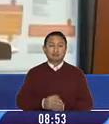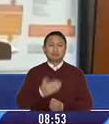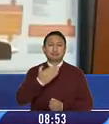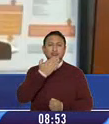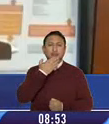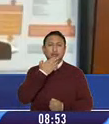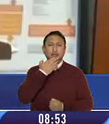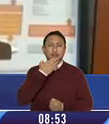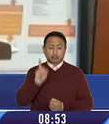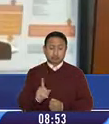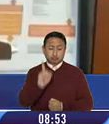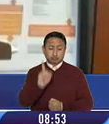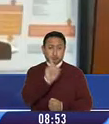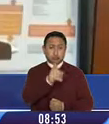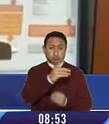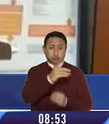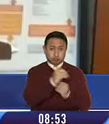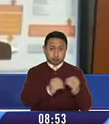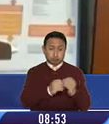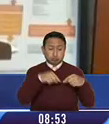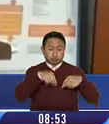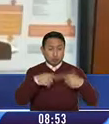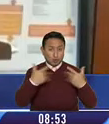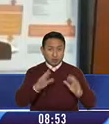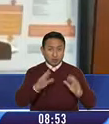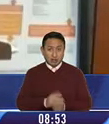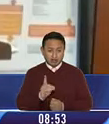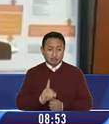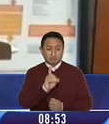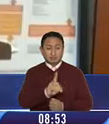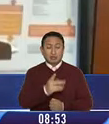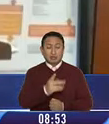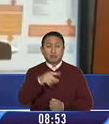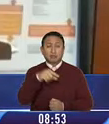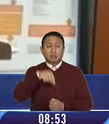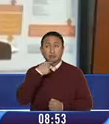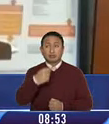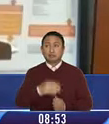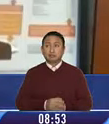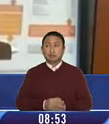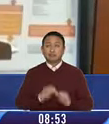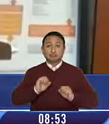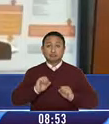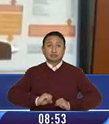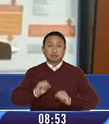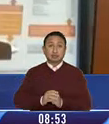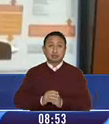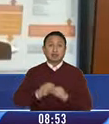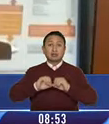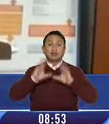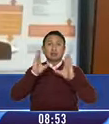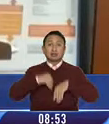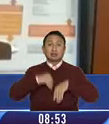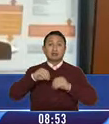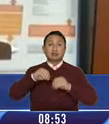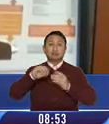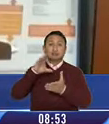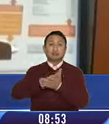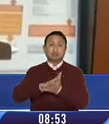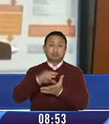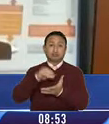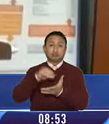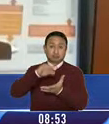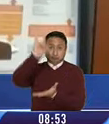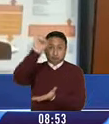presencial en cualquiera de nuestras agencias. También, si gustan, pueden descargarse de manera gratuita nuestro aplicativo móvil en su